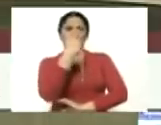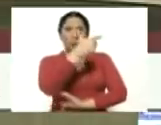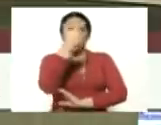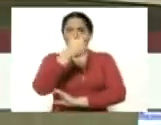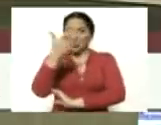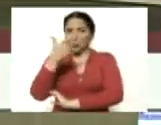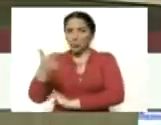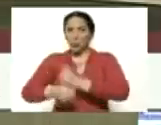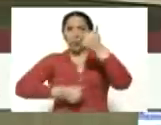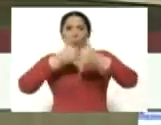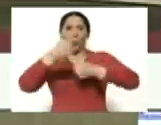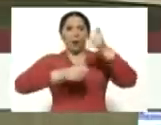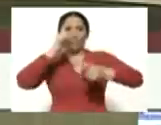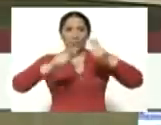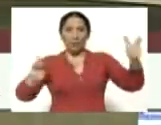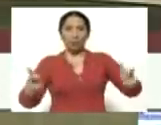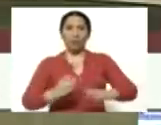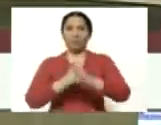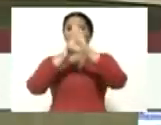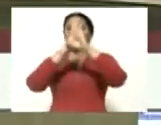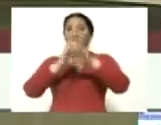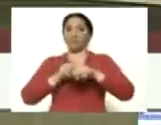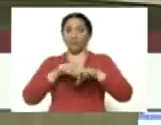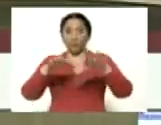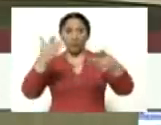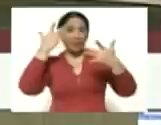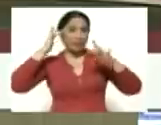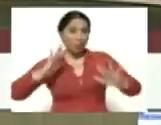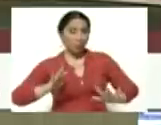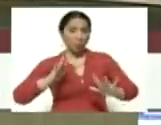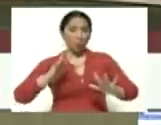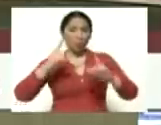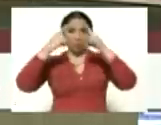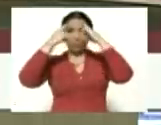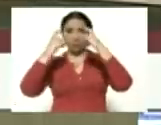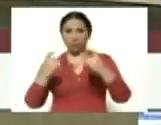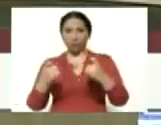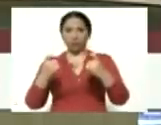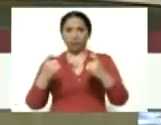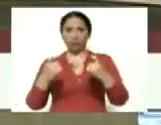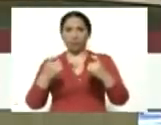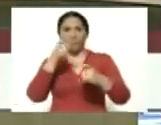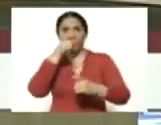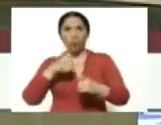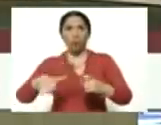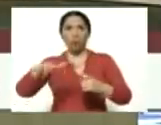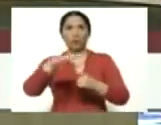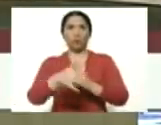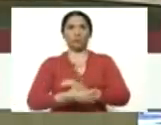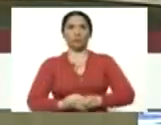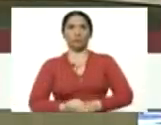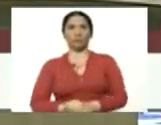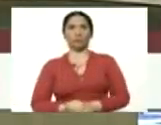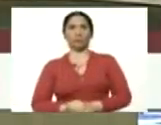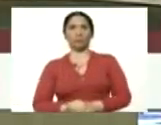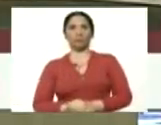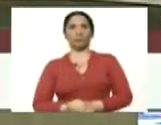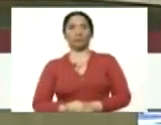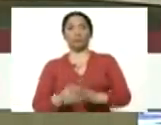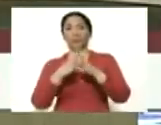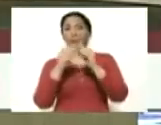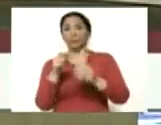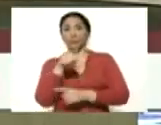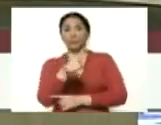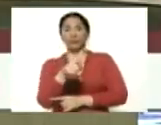casos para frenar su propagación, según expertos y población. Todo esto con